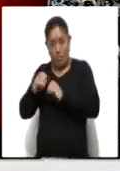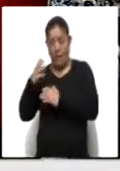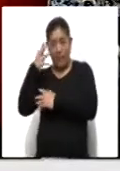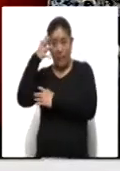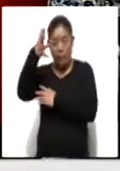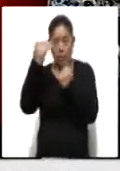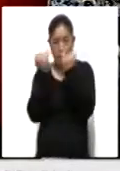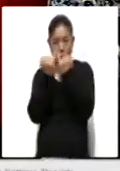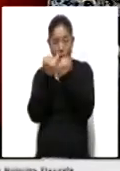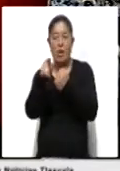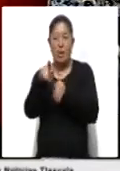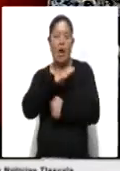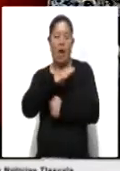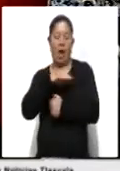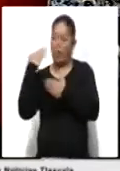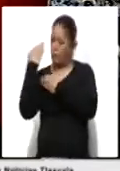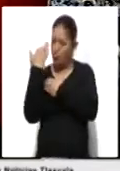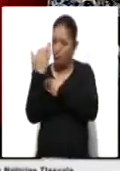son